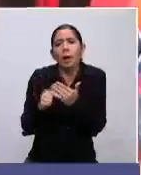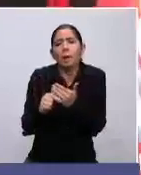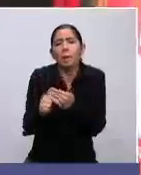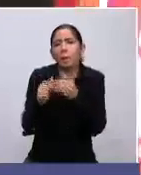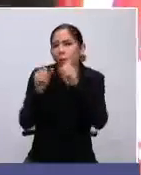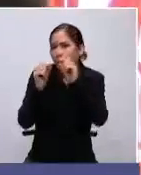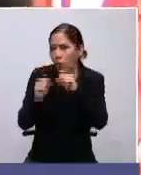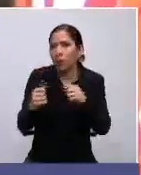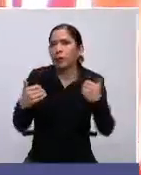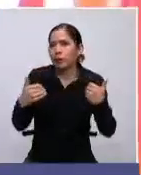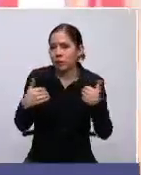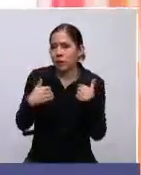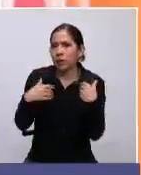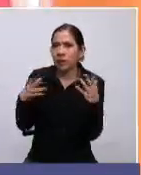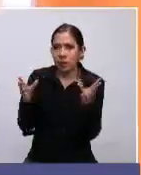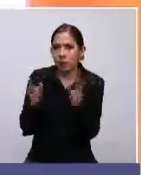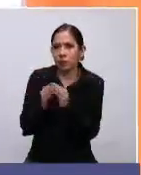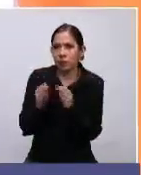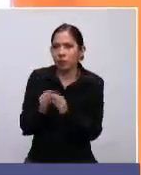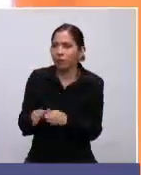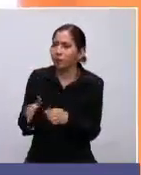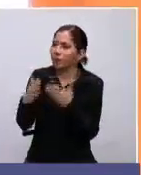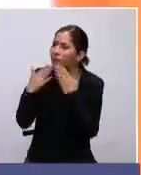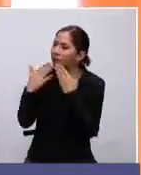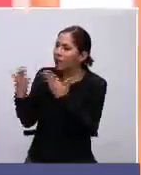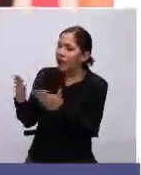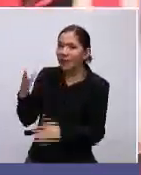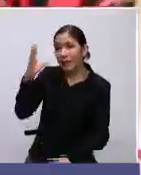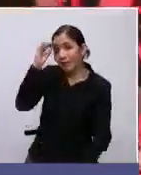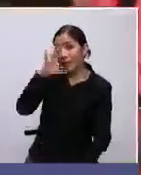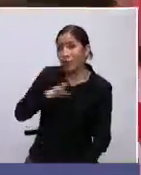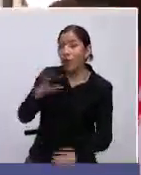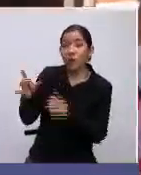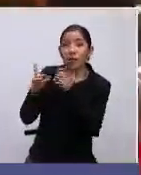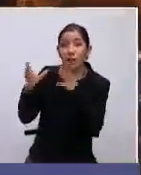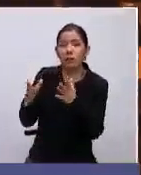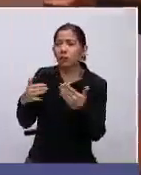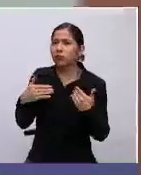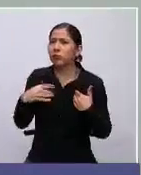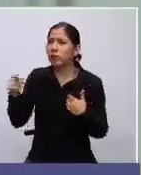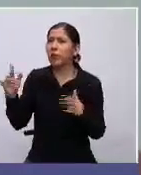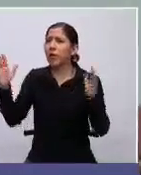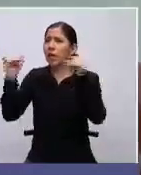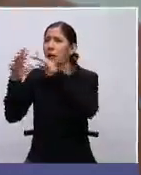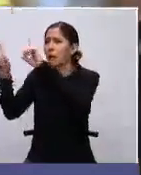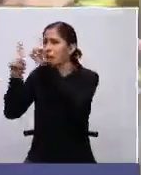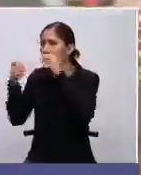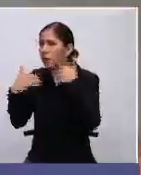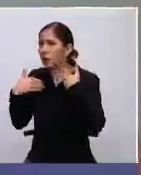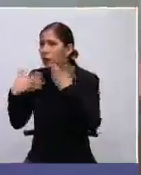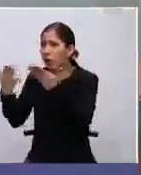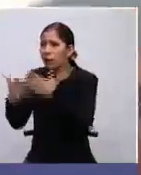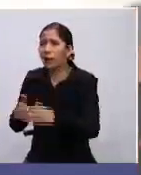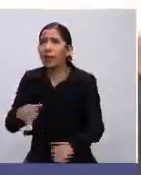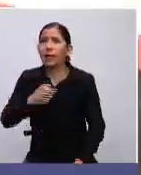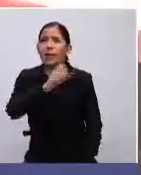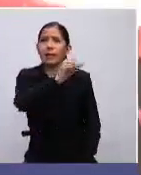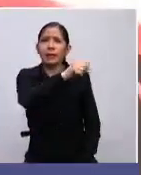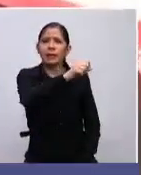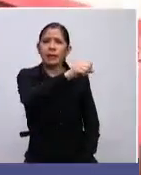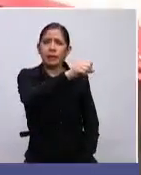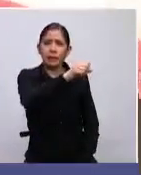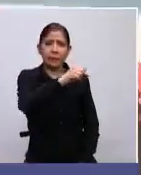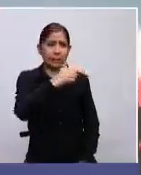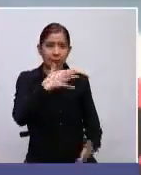se realice esta reunión. Gracias, señor director. Lorena, no sé si tienes alguna consulta desde estudios. Sí, por favor, han